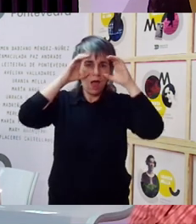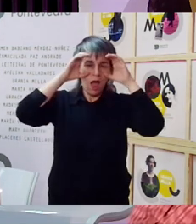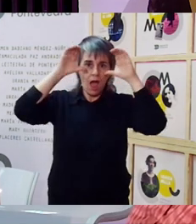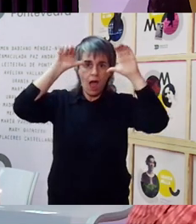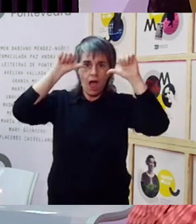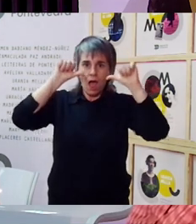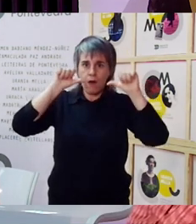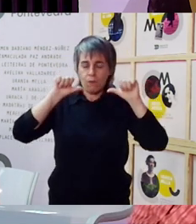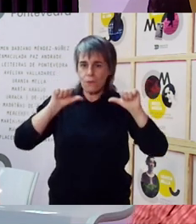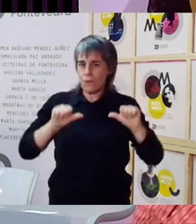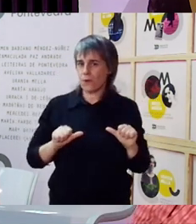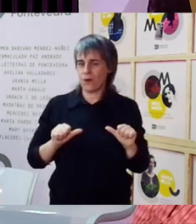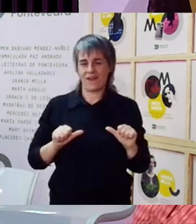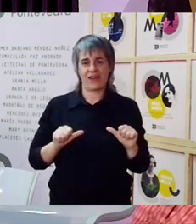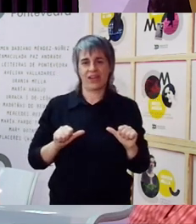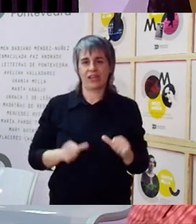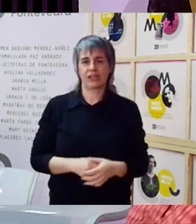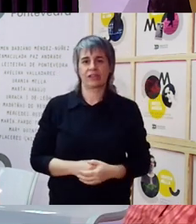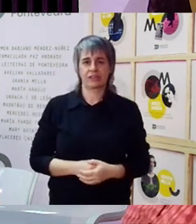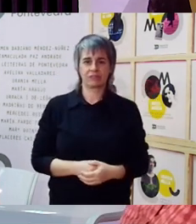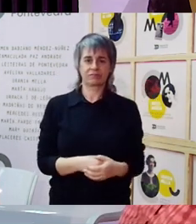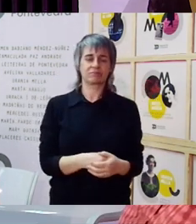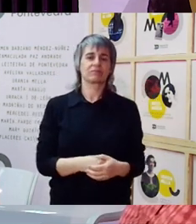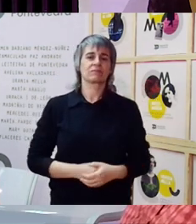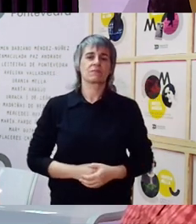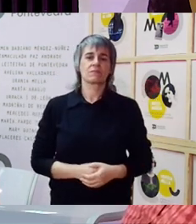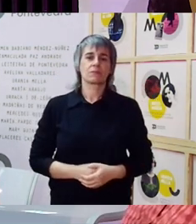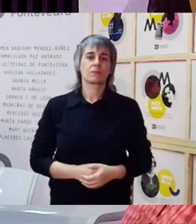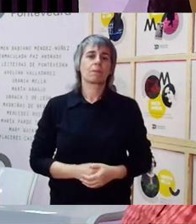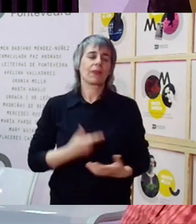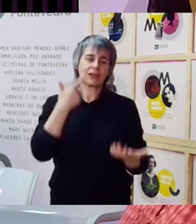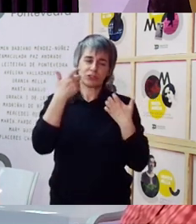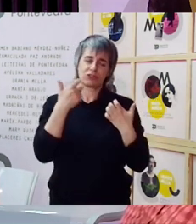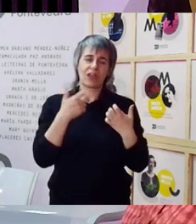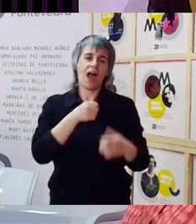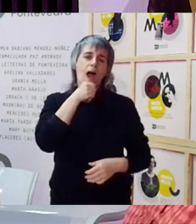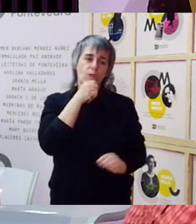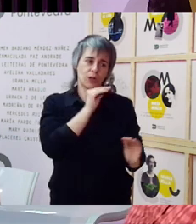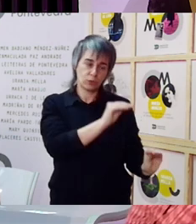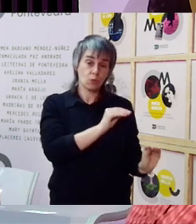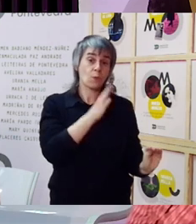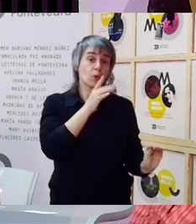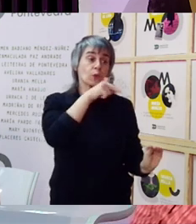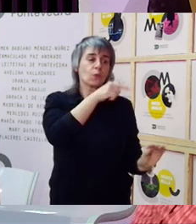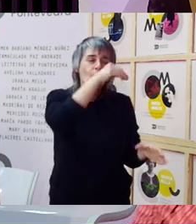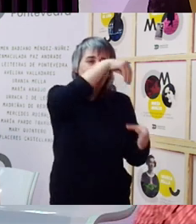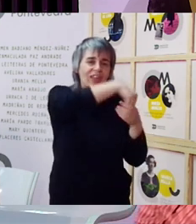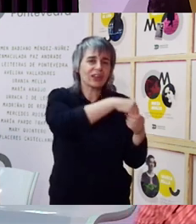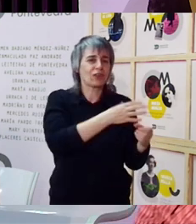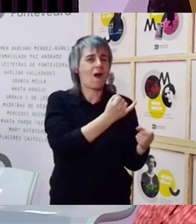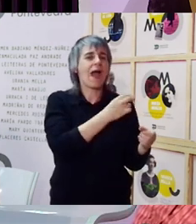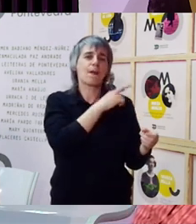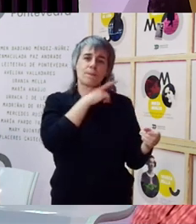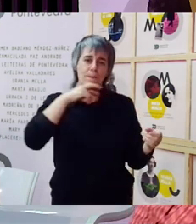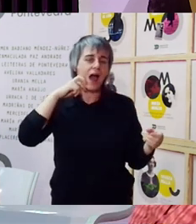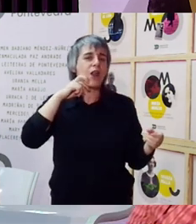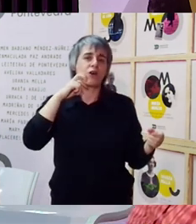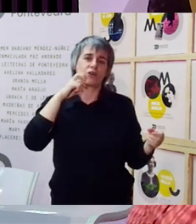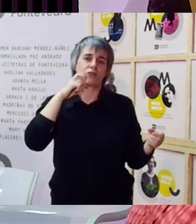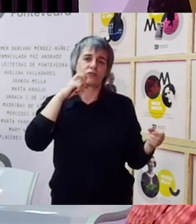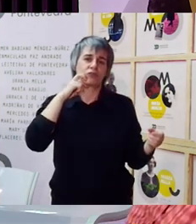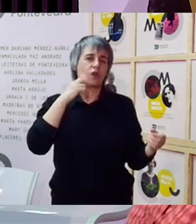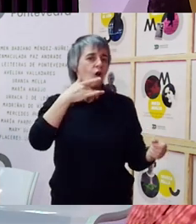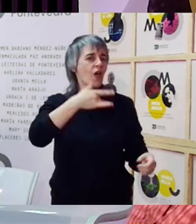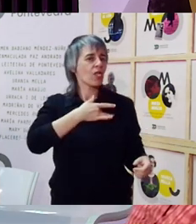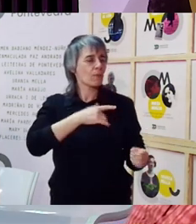a mí. Ben se nota que a túa avoa, que levas contigo os seus valores. De corazón valente,